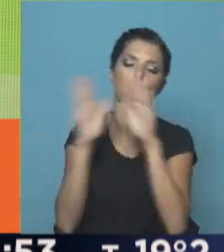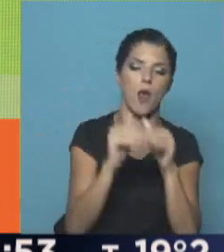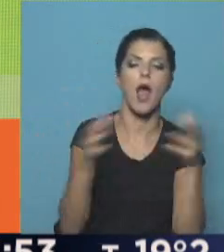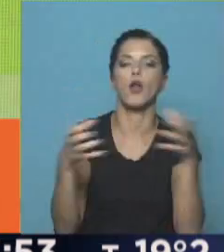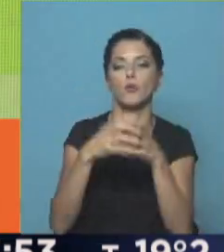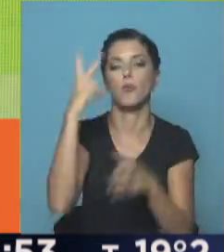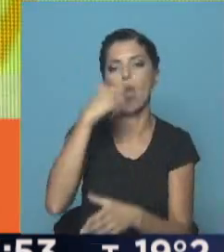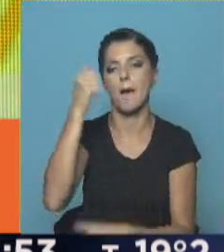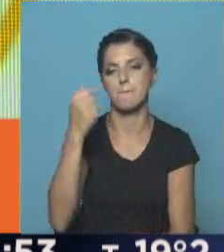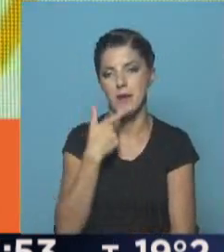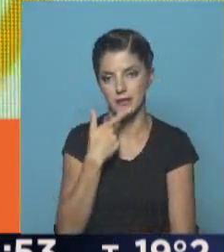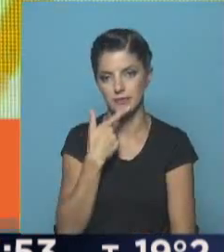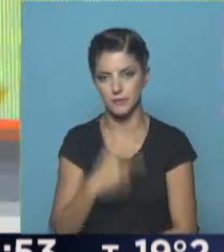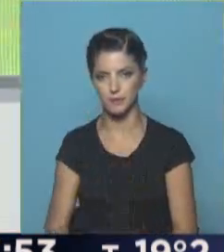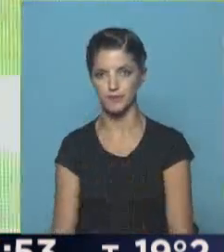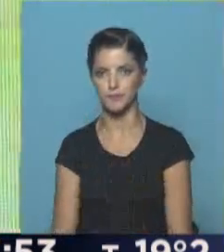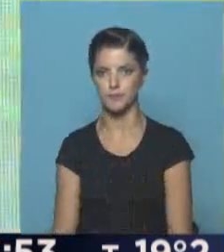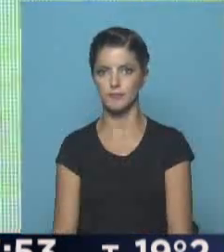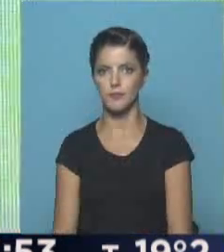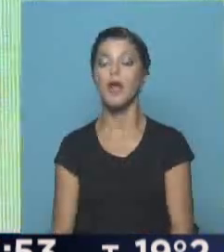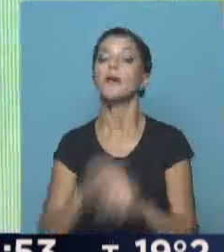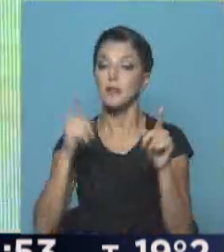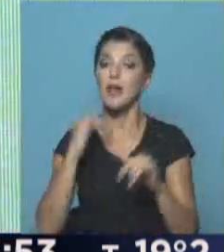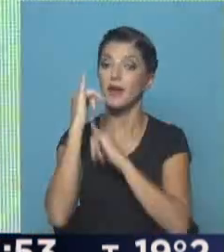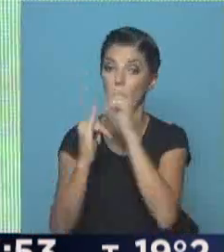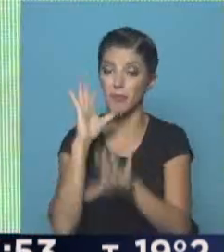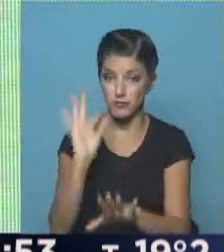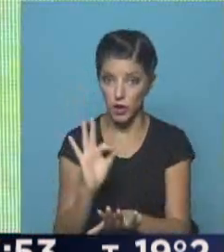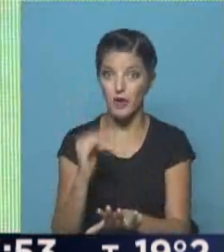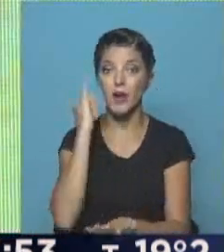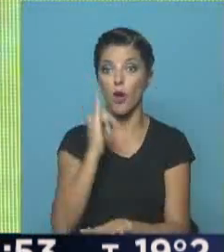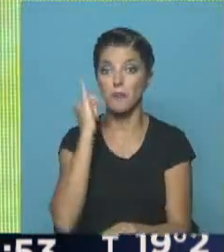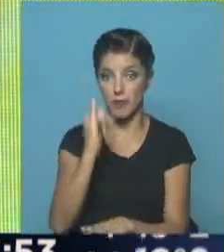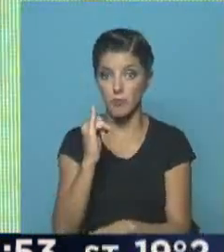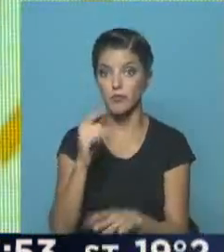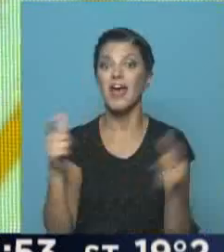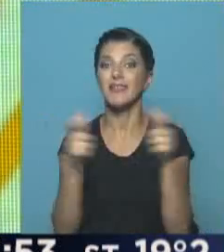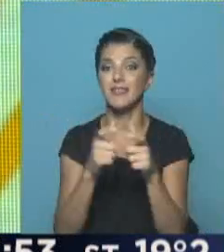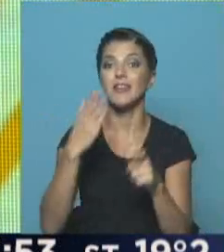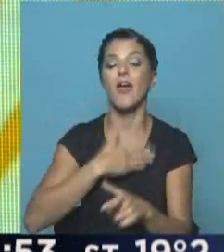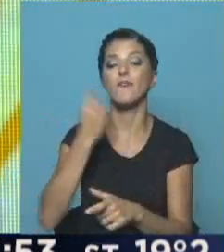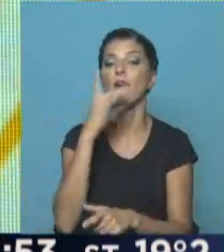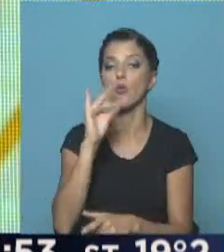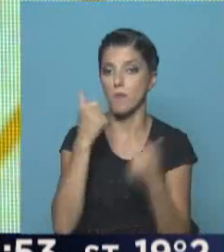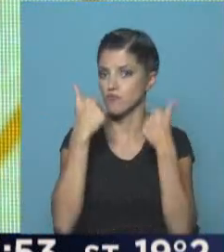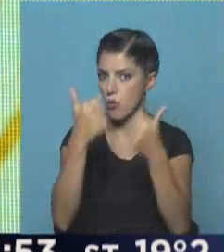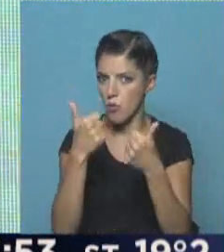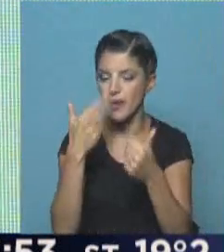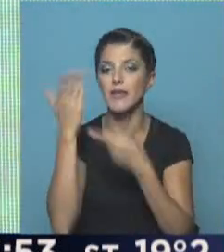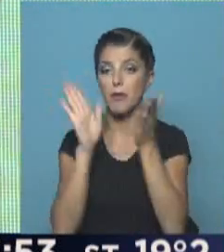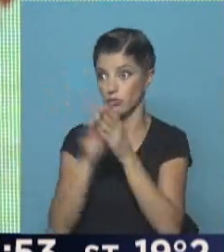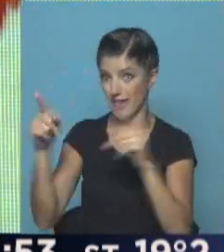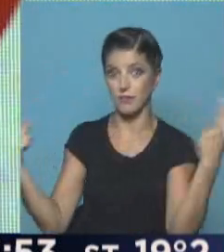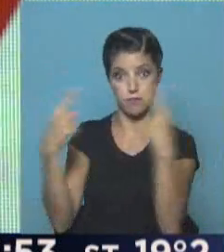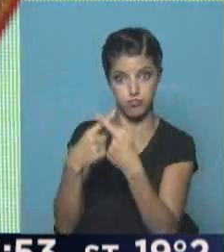en la Franja de Gaza. Y nosotros estamos también para recomendar cosas y por eso les recomendamos la serie Fauda, que está realmente muy buena y que habla del conflicto